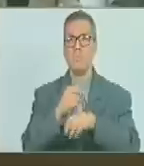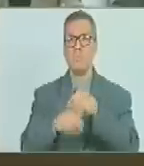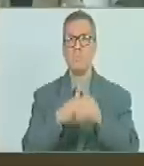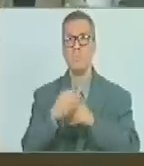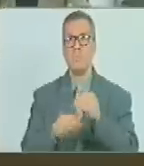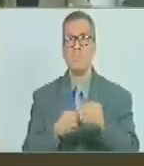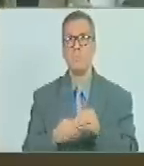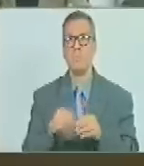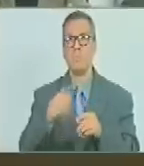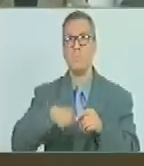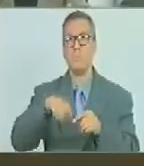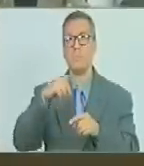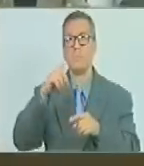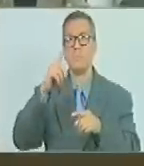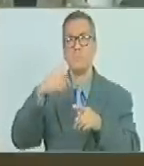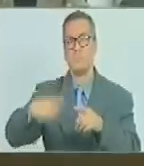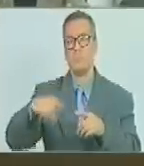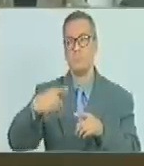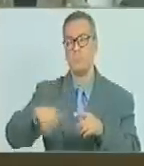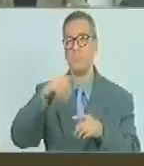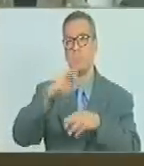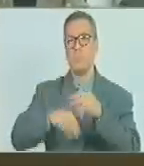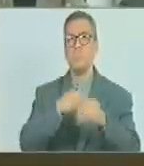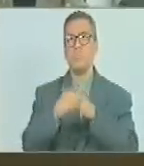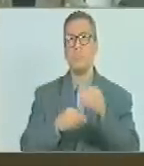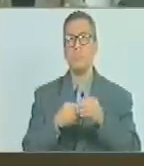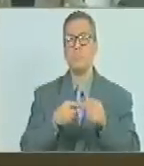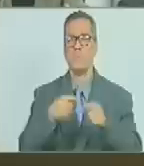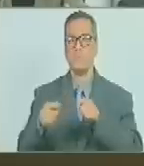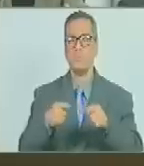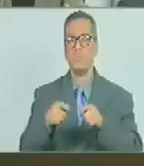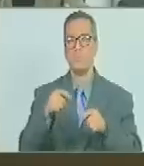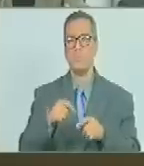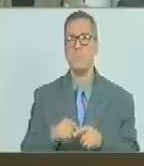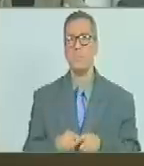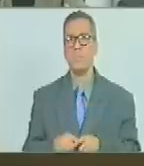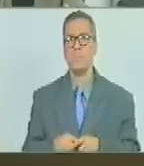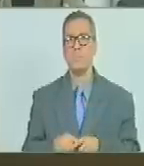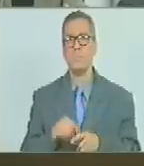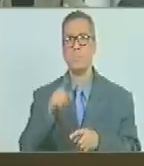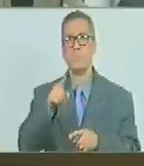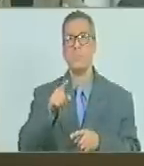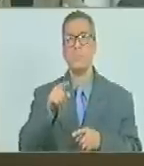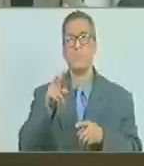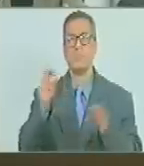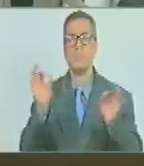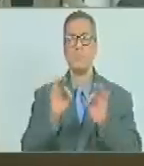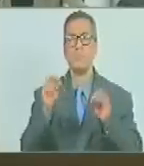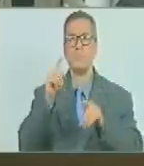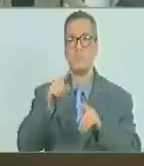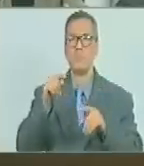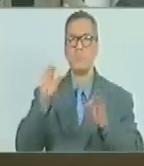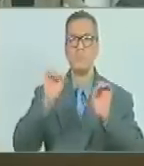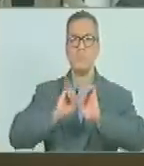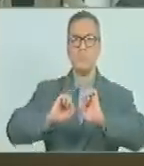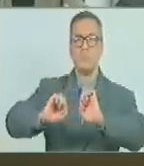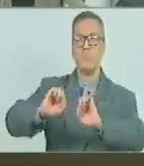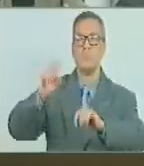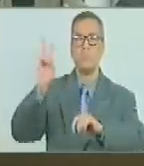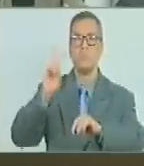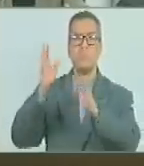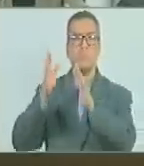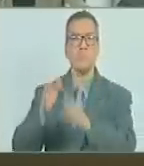la única derecha que hay en este país, que es reaccionaria, antinacionalista, antivenezolana